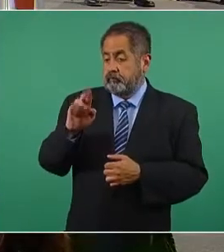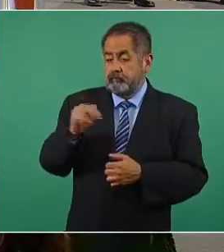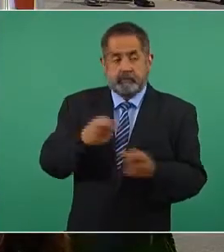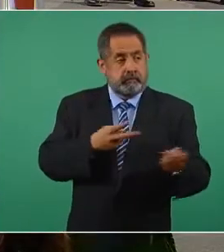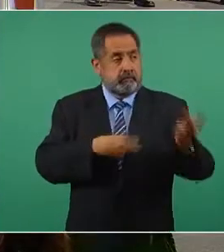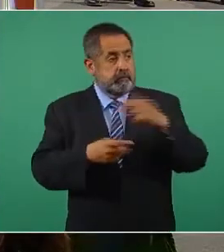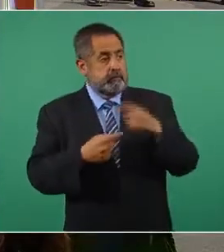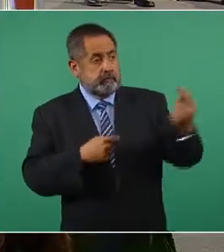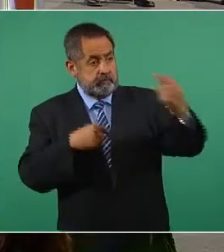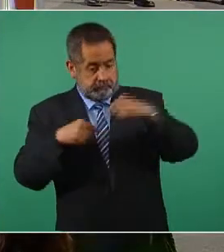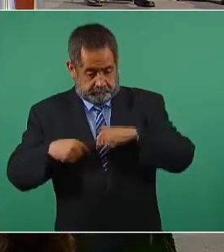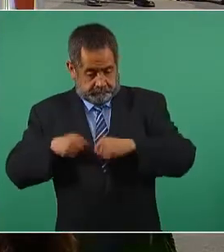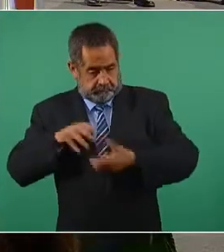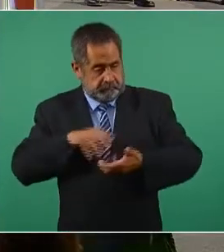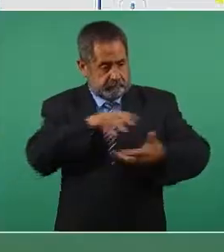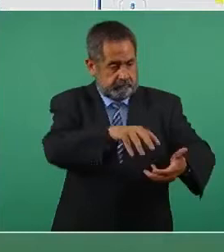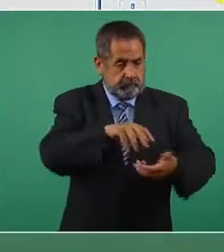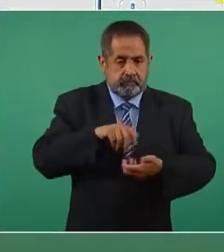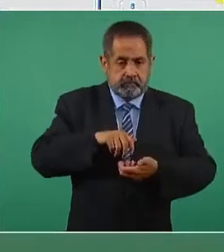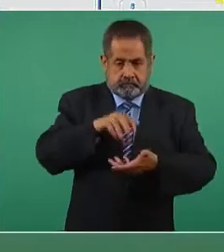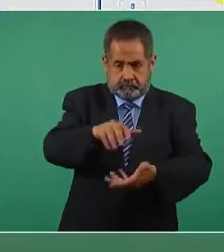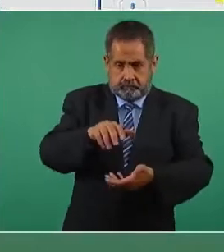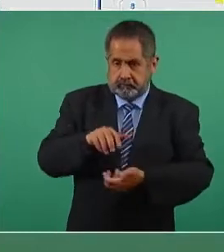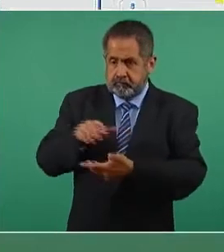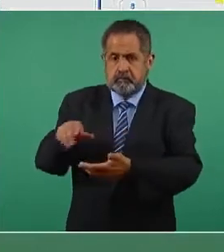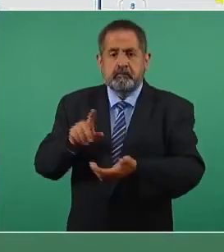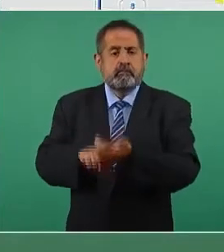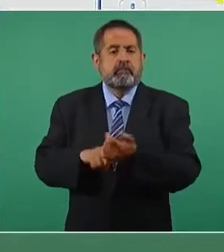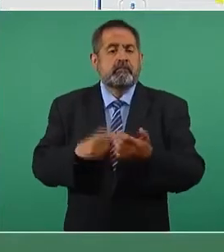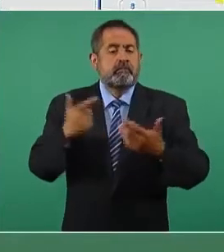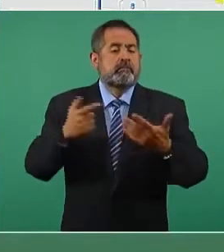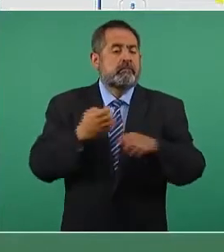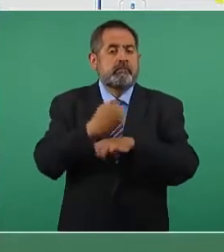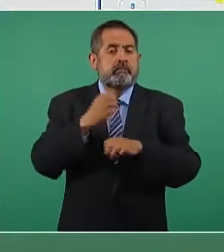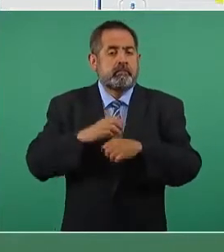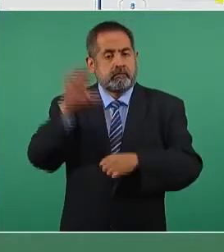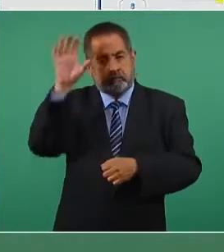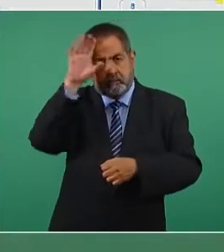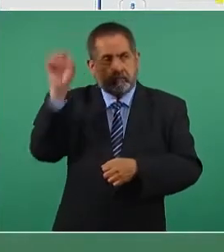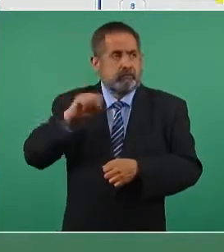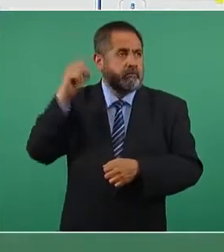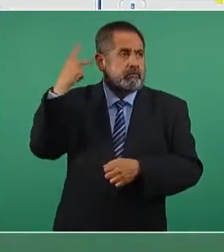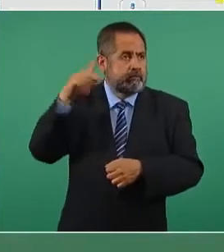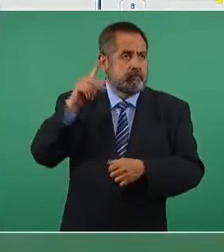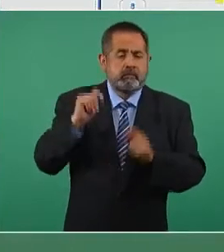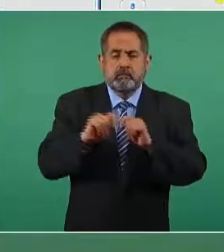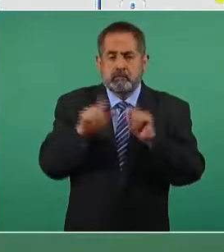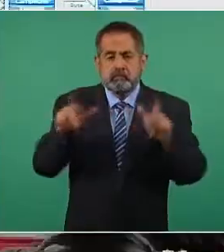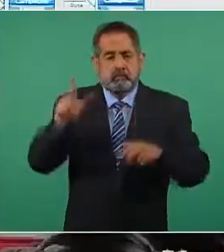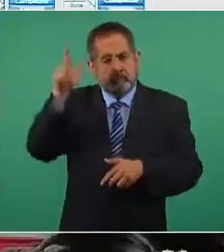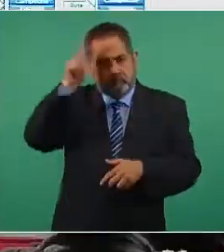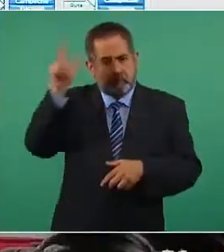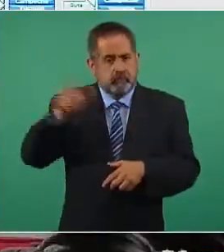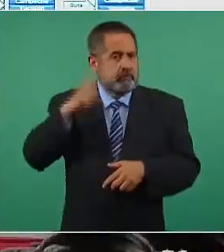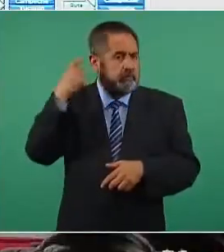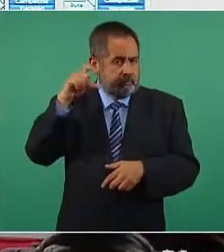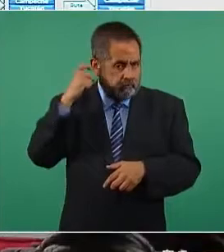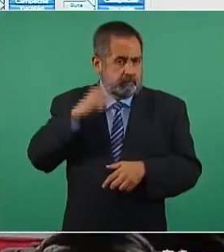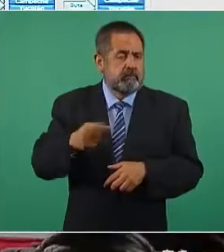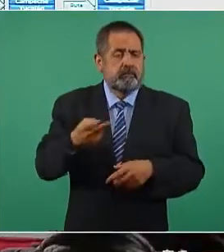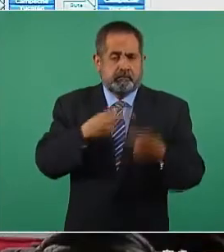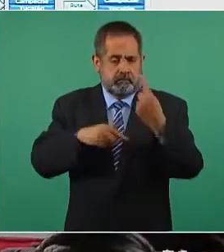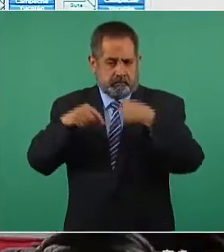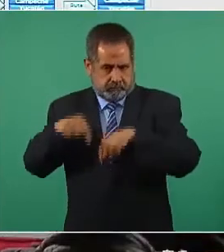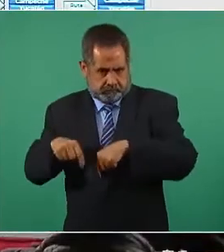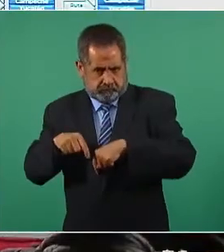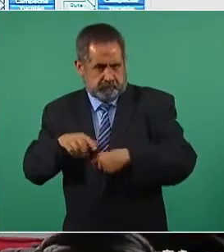7 estados a recibir sus vacunas. El viernes fue Morelos, Puebla, Tlaxcala, Hidalgo y Querétaro,